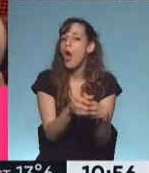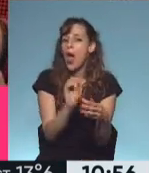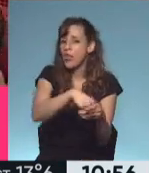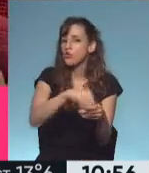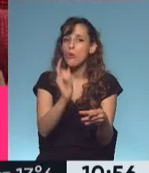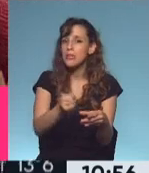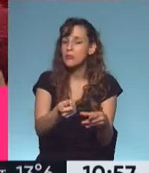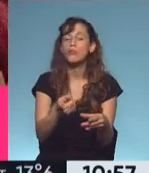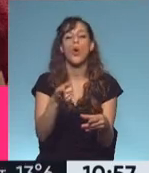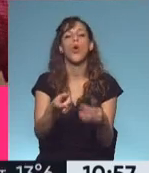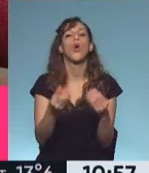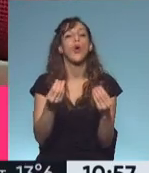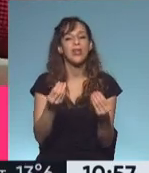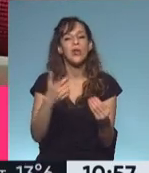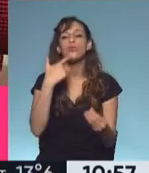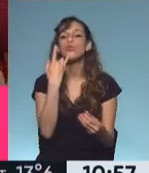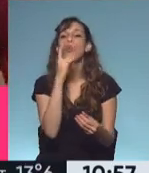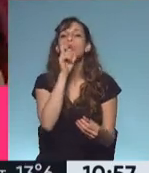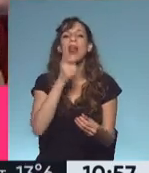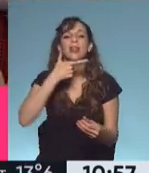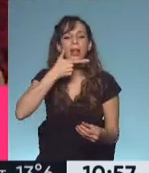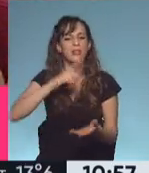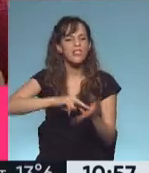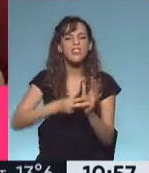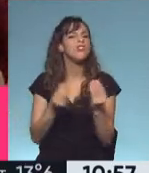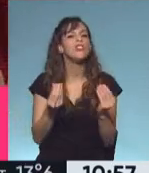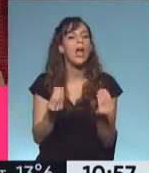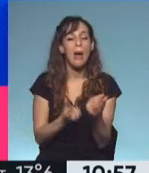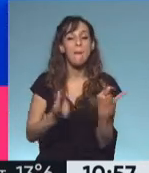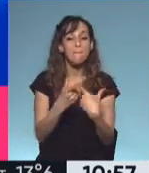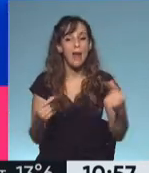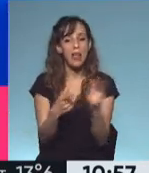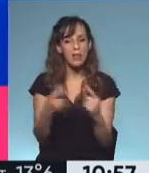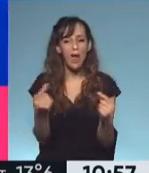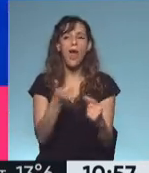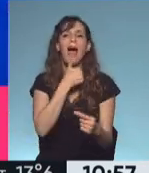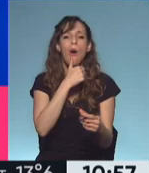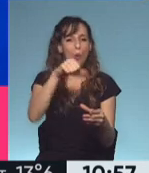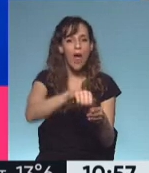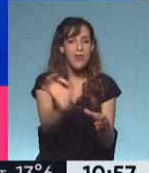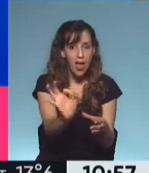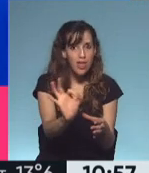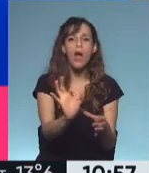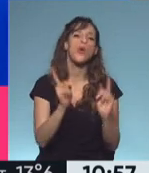que pueden resistir un tiempo largo de sequía, exacto, sin agua. Entonces